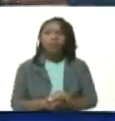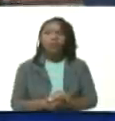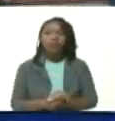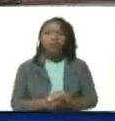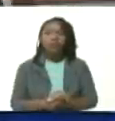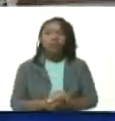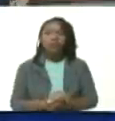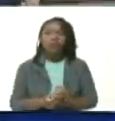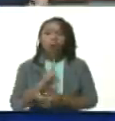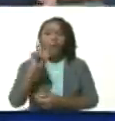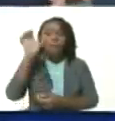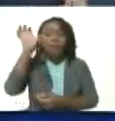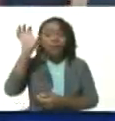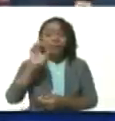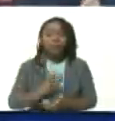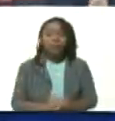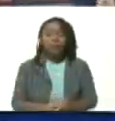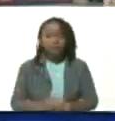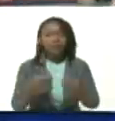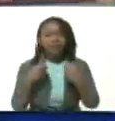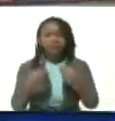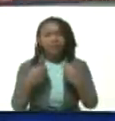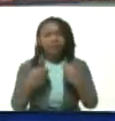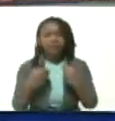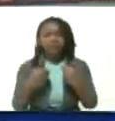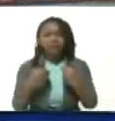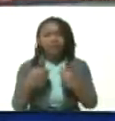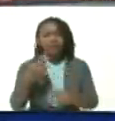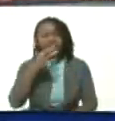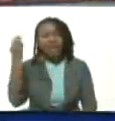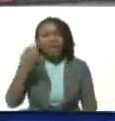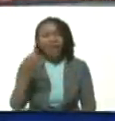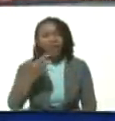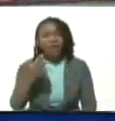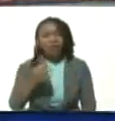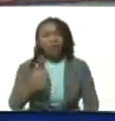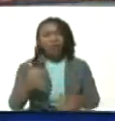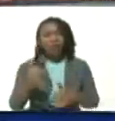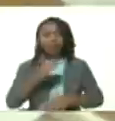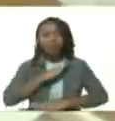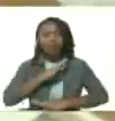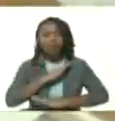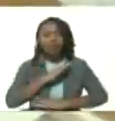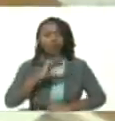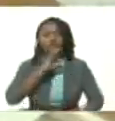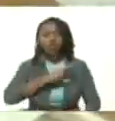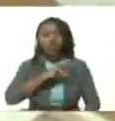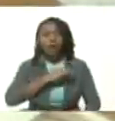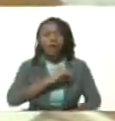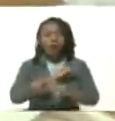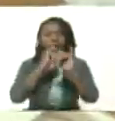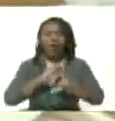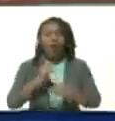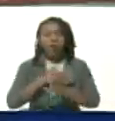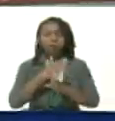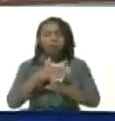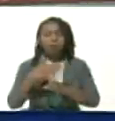un país para aspirar a su verdadero bienestar social, a su felicidad